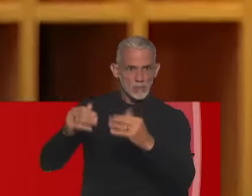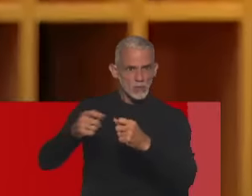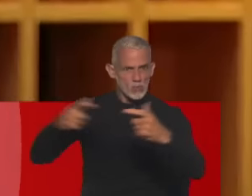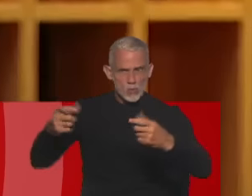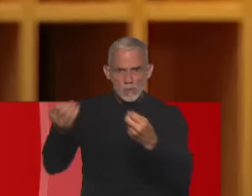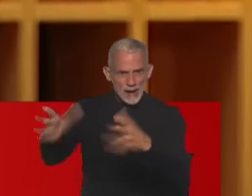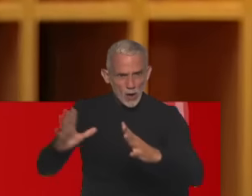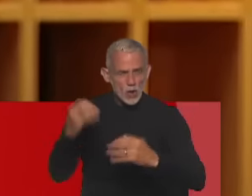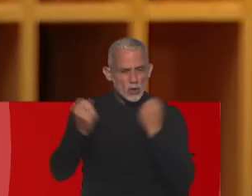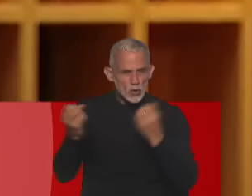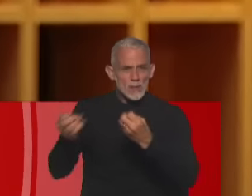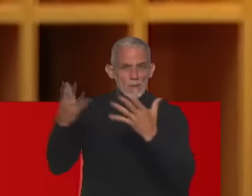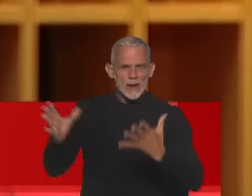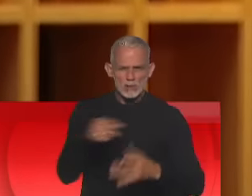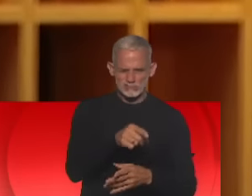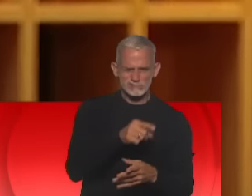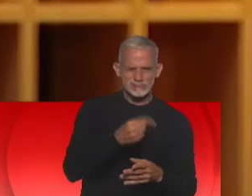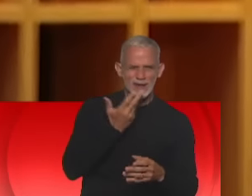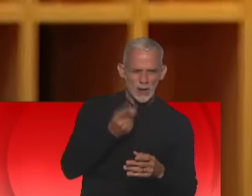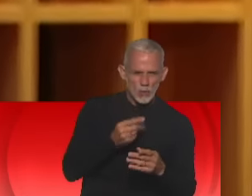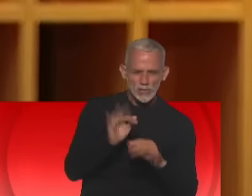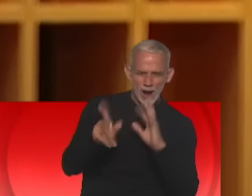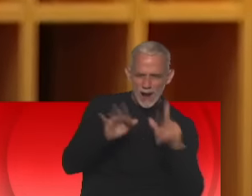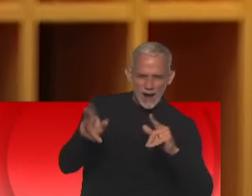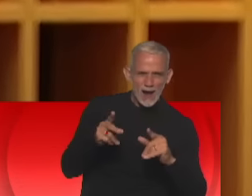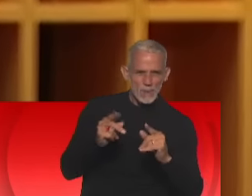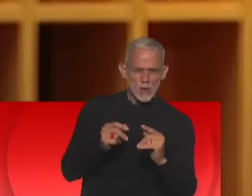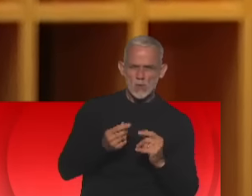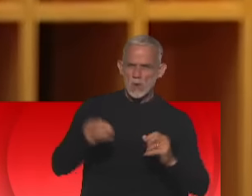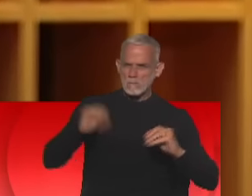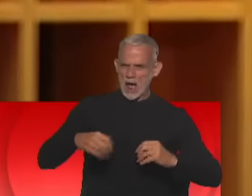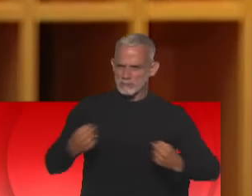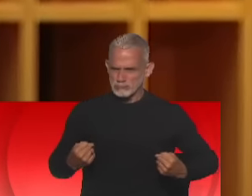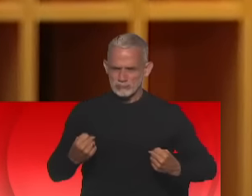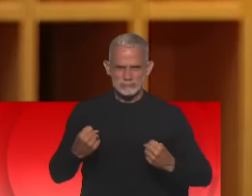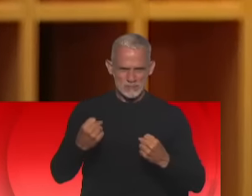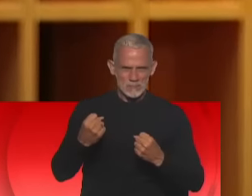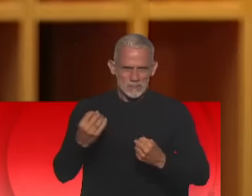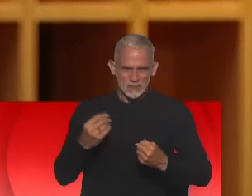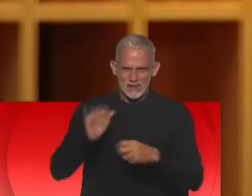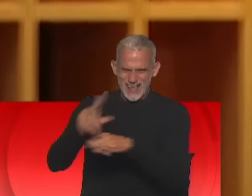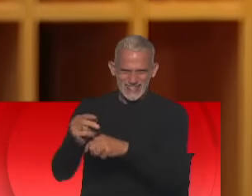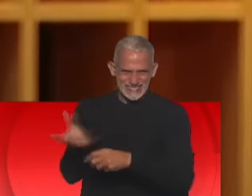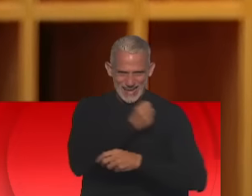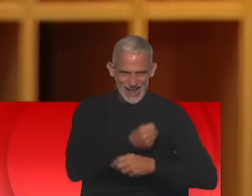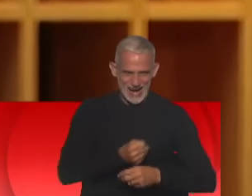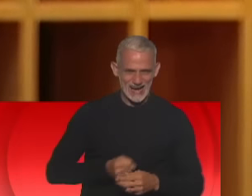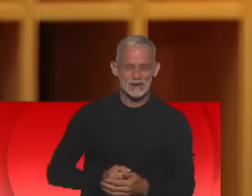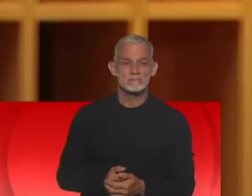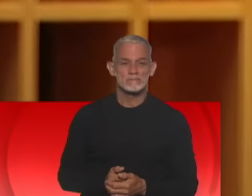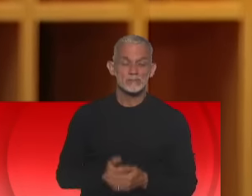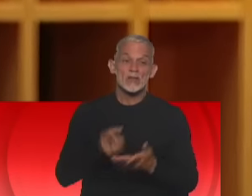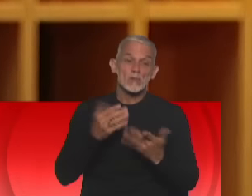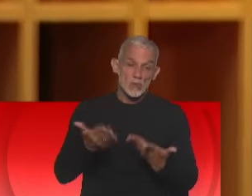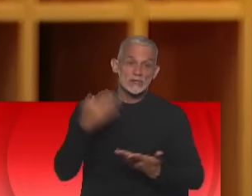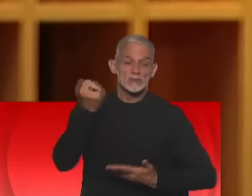haya, como ellos son parásitos, más van a redoblar la apuesta. Por eso es tan importante